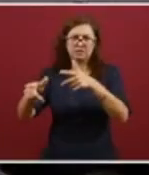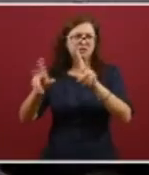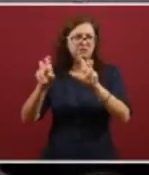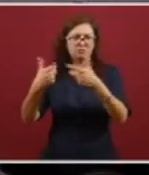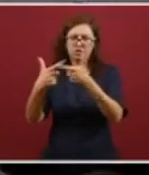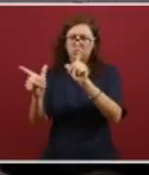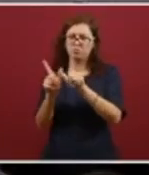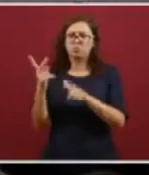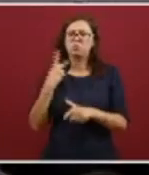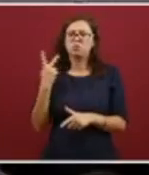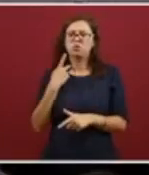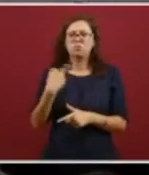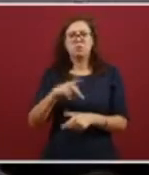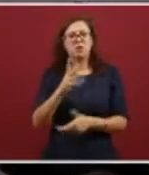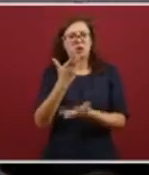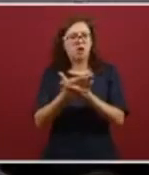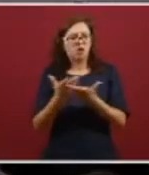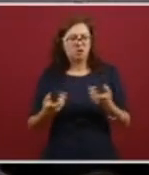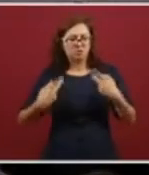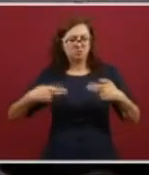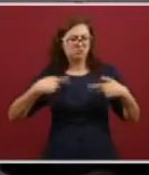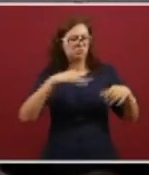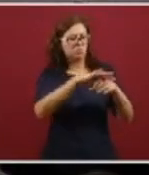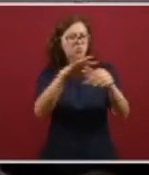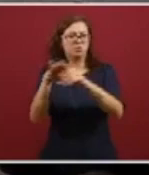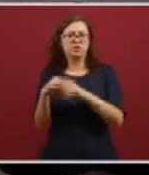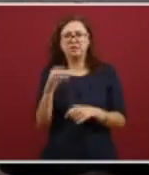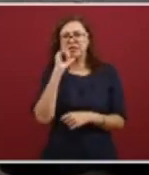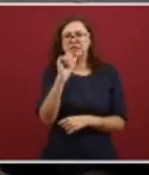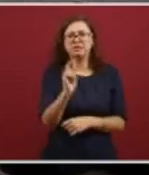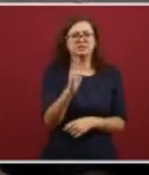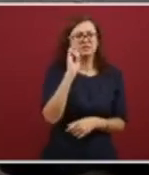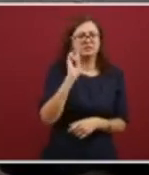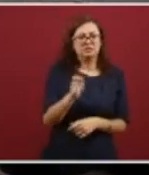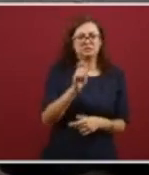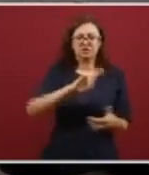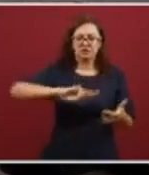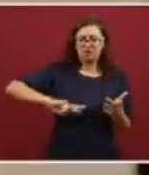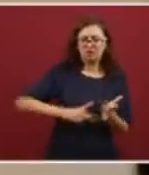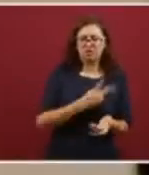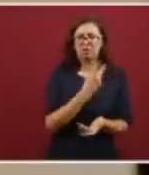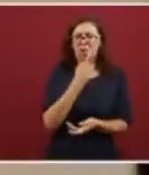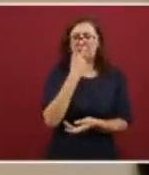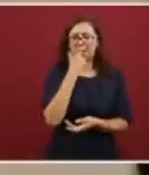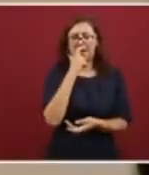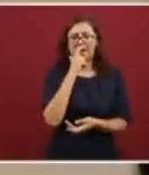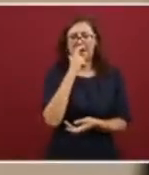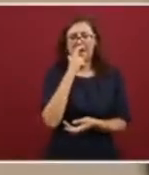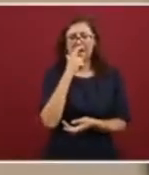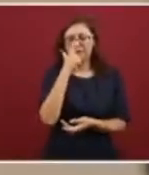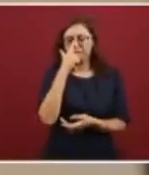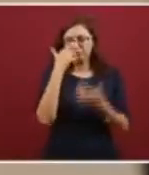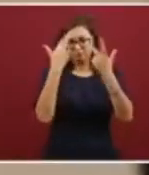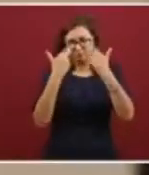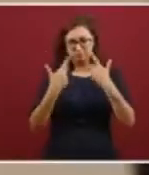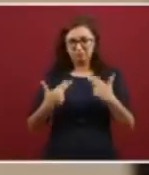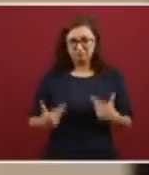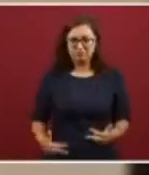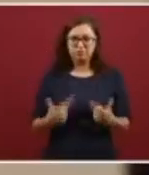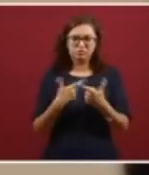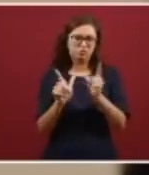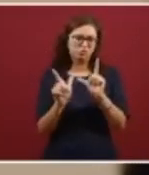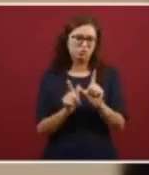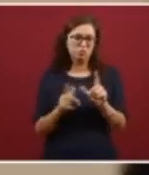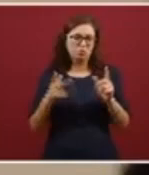este abstencionismo indica eso, otra vez pues la decepción de los